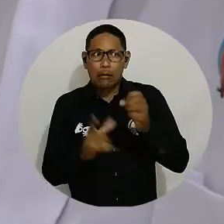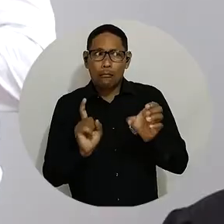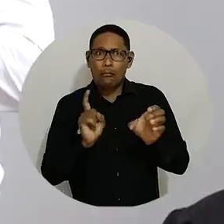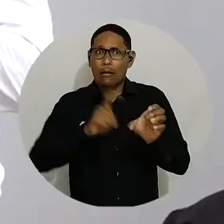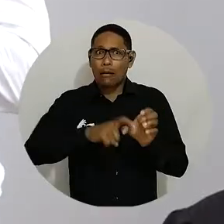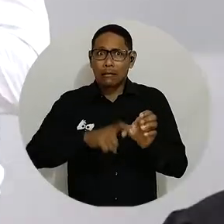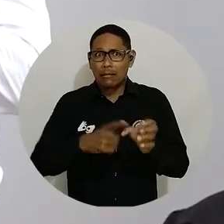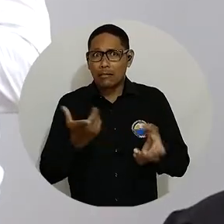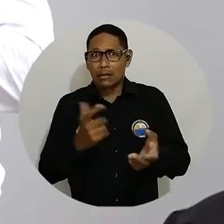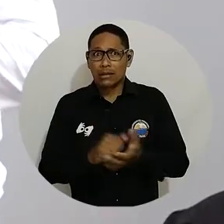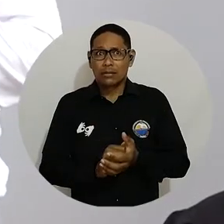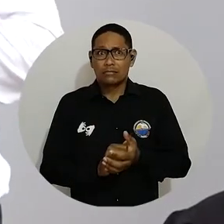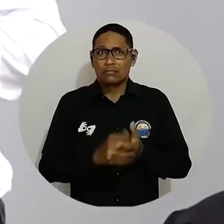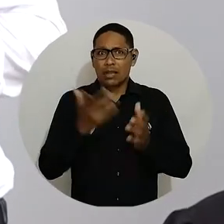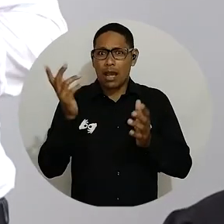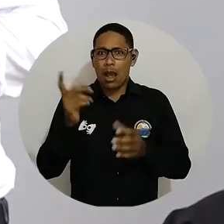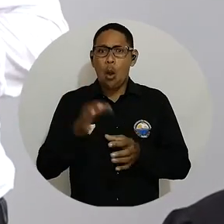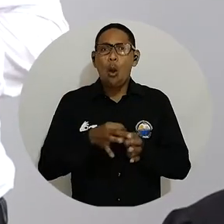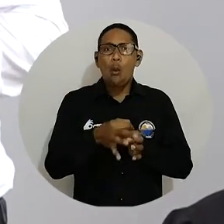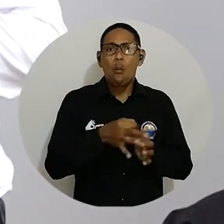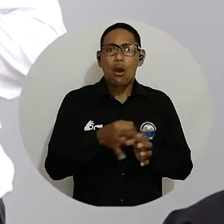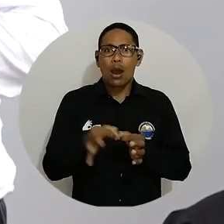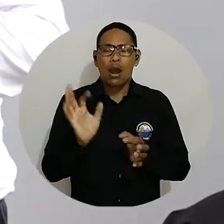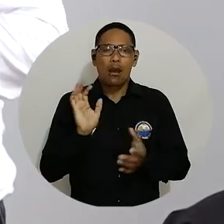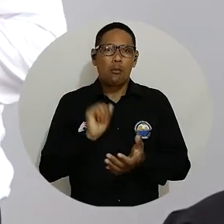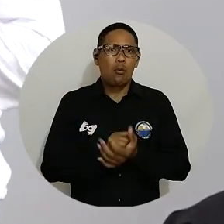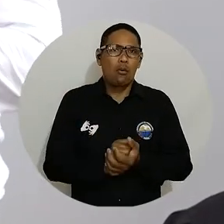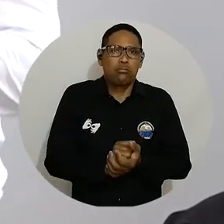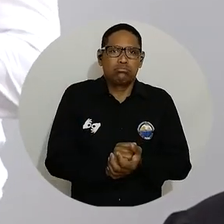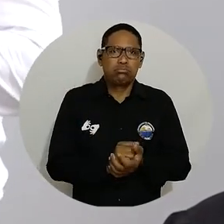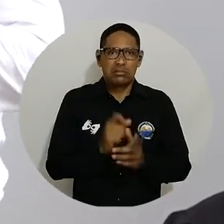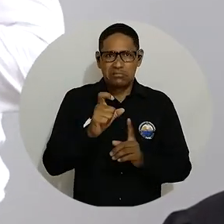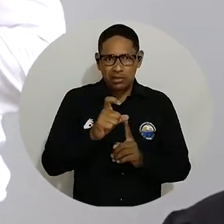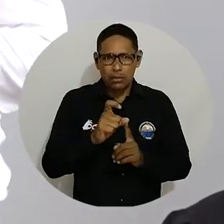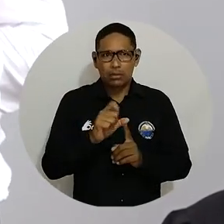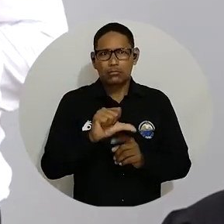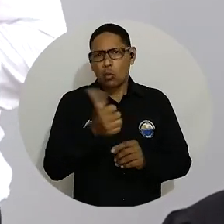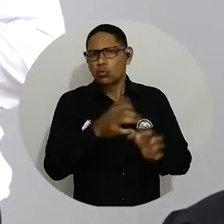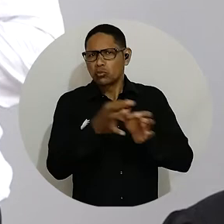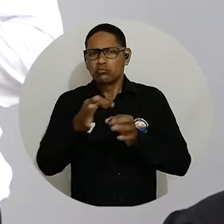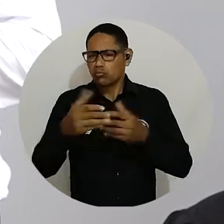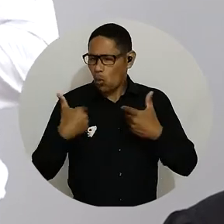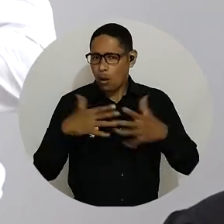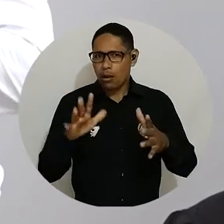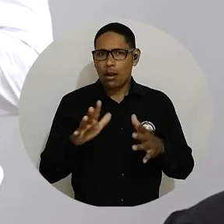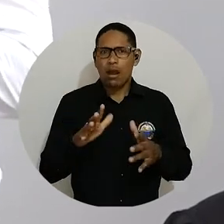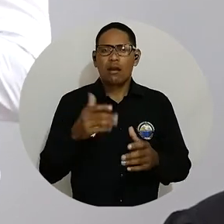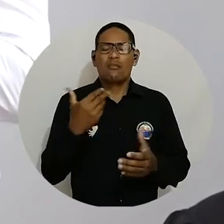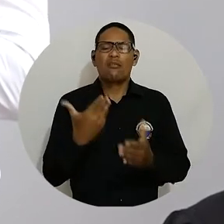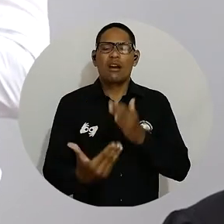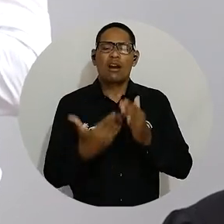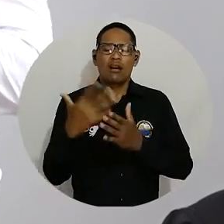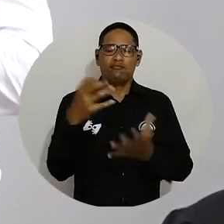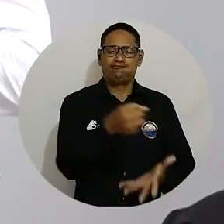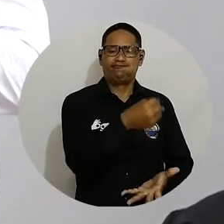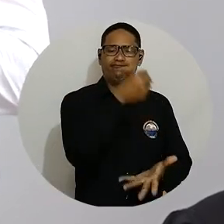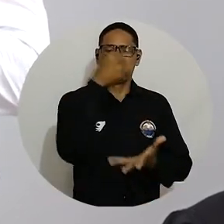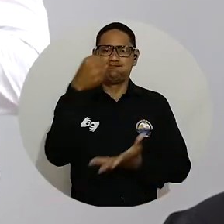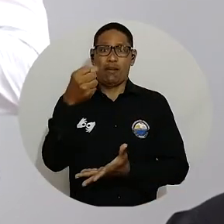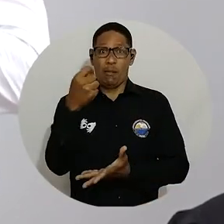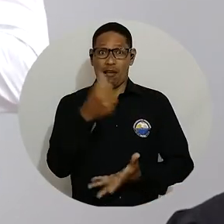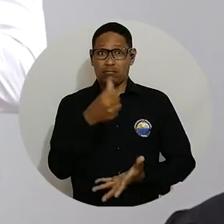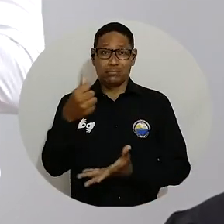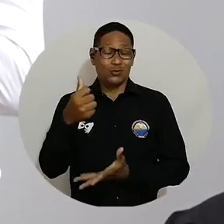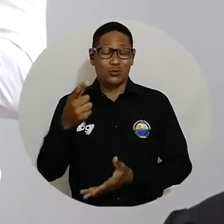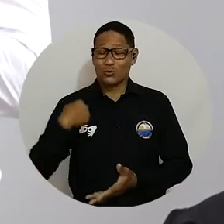matrícula. No es fácil para un municipio como Ciénaga o como cualquier otro municipio sacar recursos de su presupuesto, que es